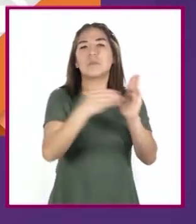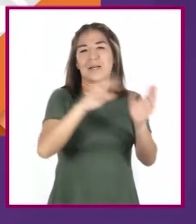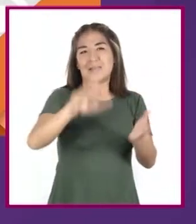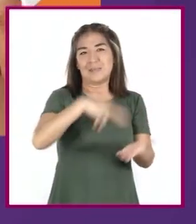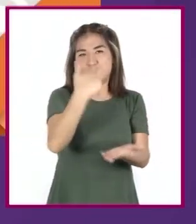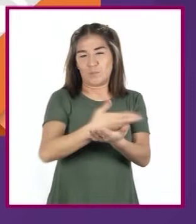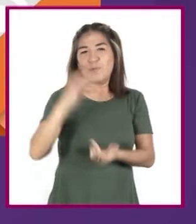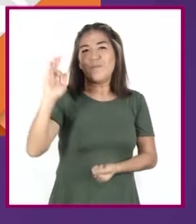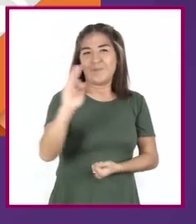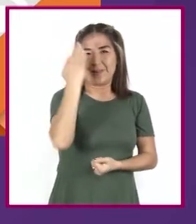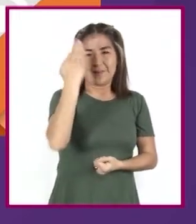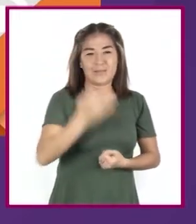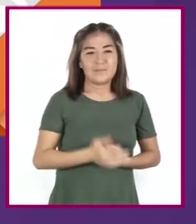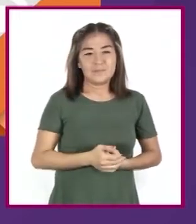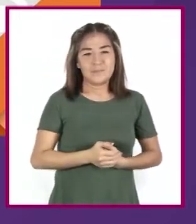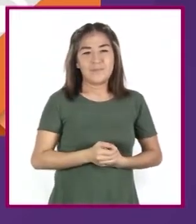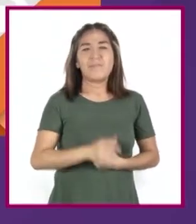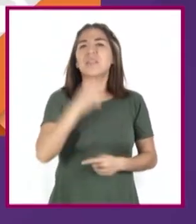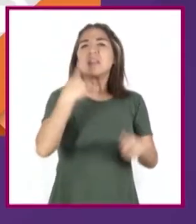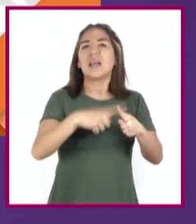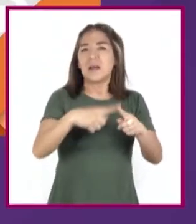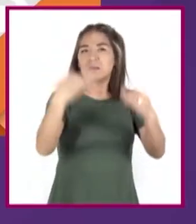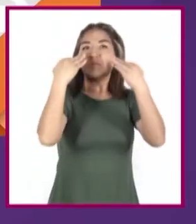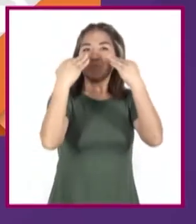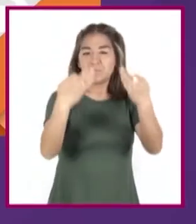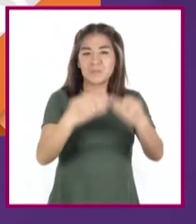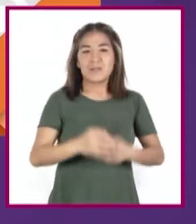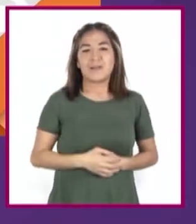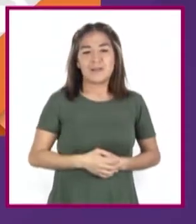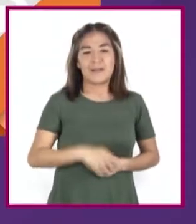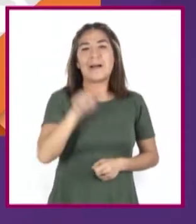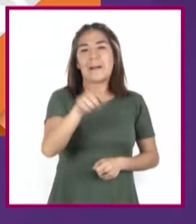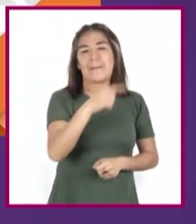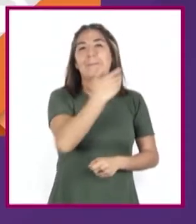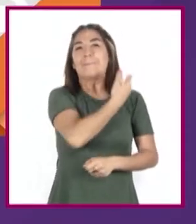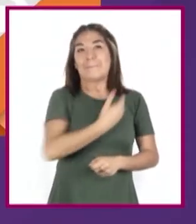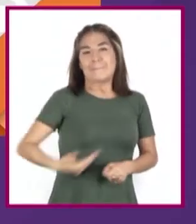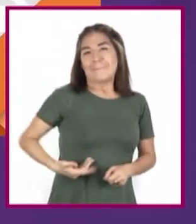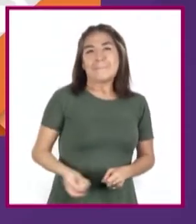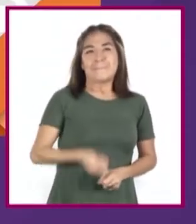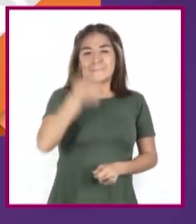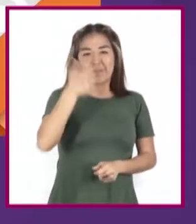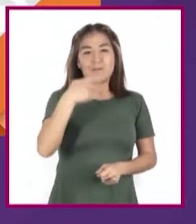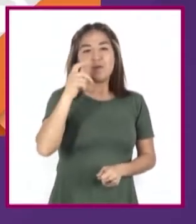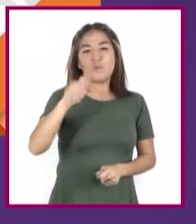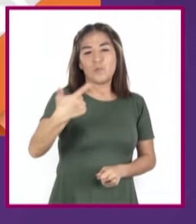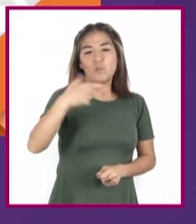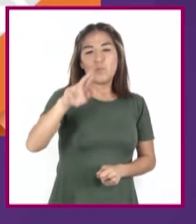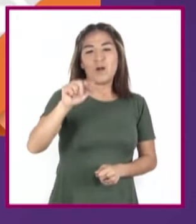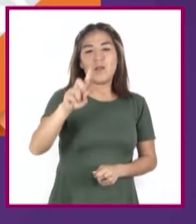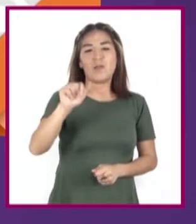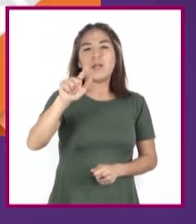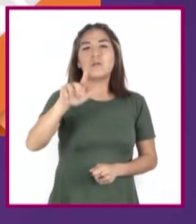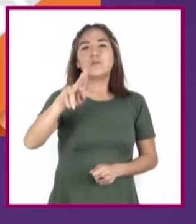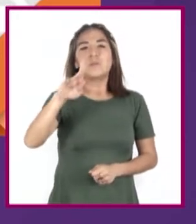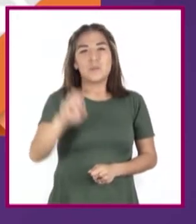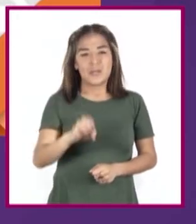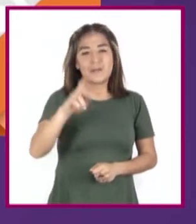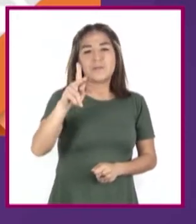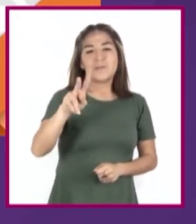República Federal. Al frente de esta quedó el primer presidente de México, Guadalupe Victoria, que gobernó